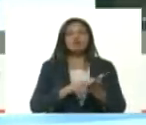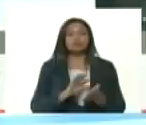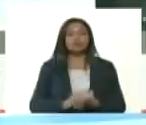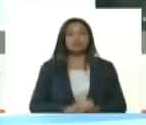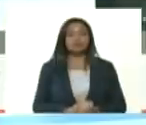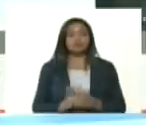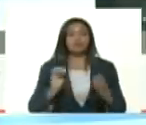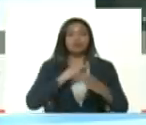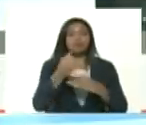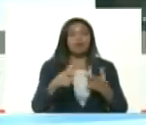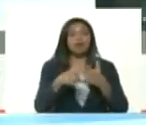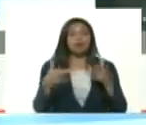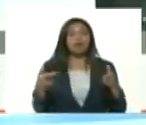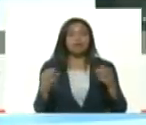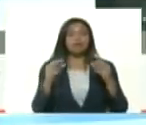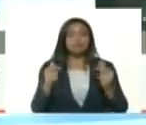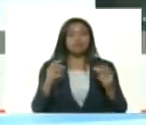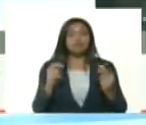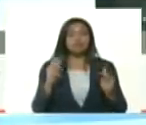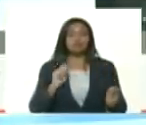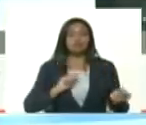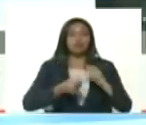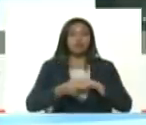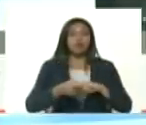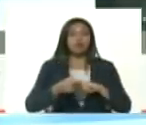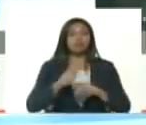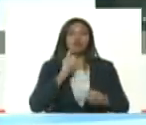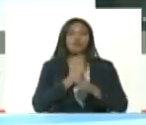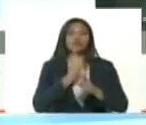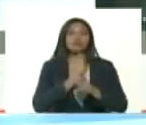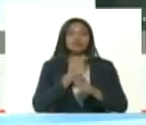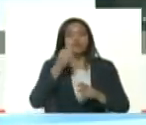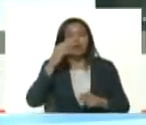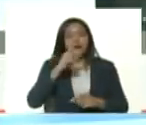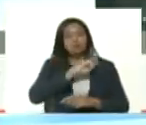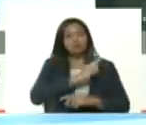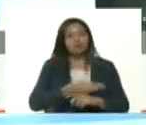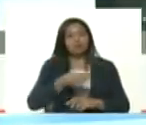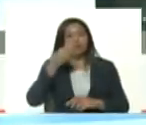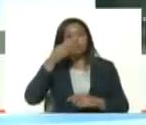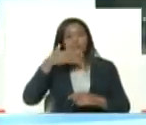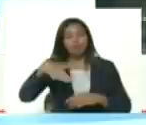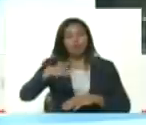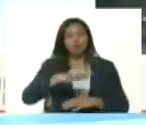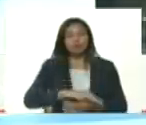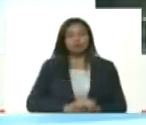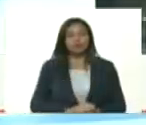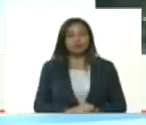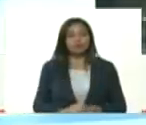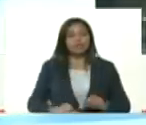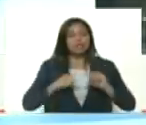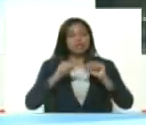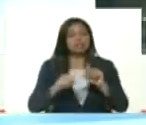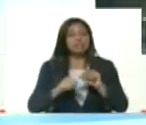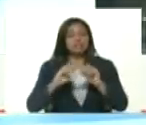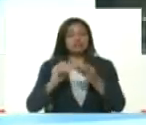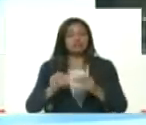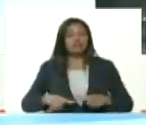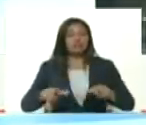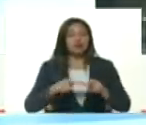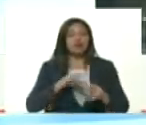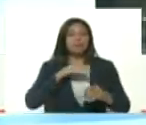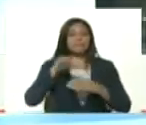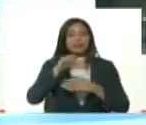del Plan General de Activación y Transferencia de Competencias al Poder Popular para el mantenimiento de ciudades,